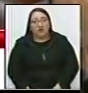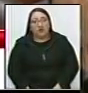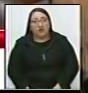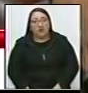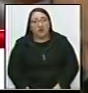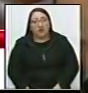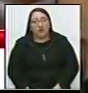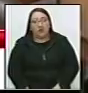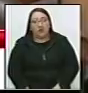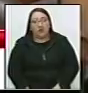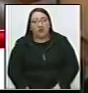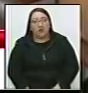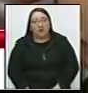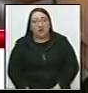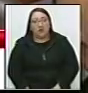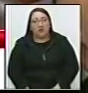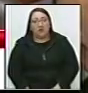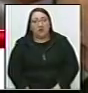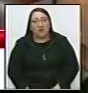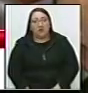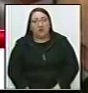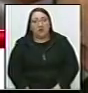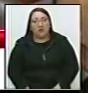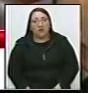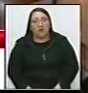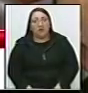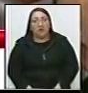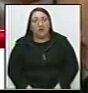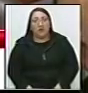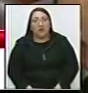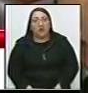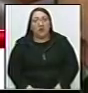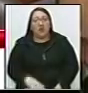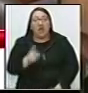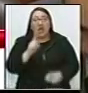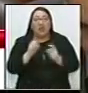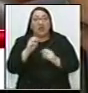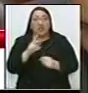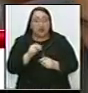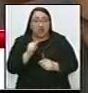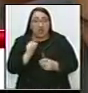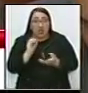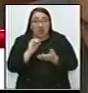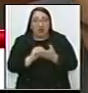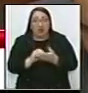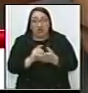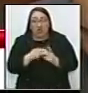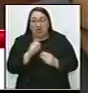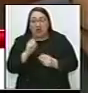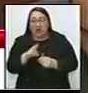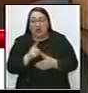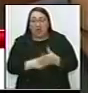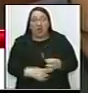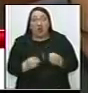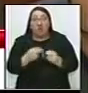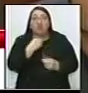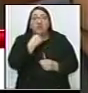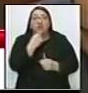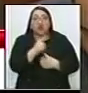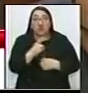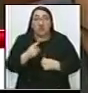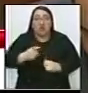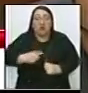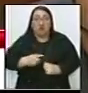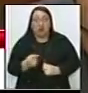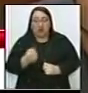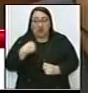Ministros alguien colige que sí hay ese condicionamiento, hay que decir que como voceros,